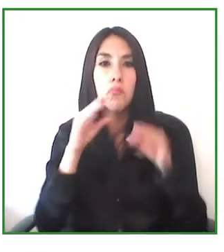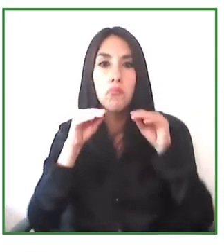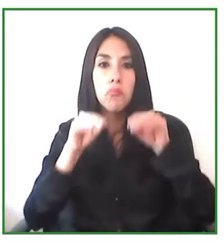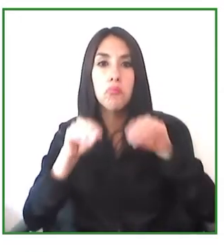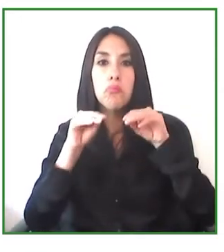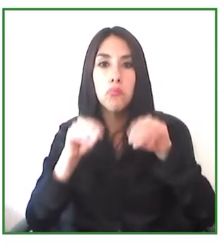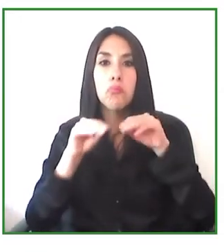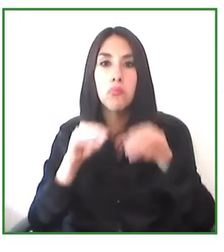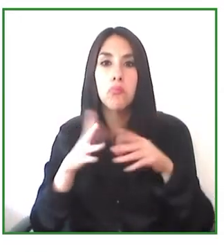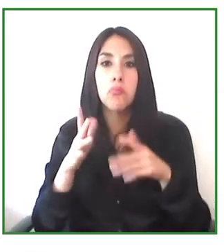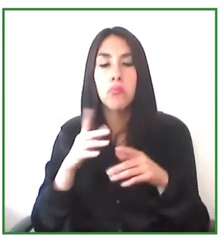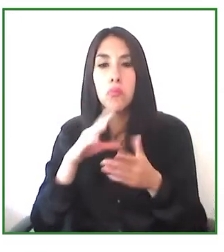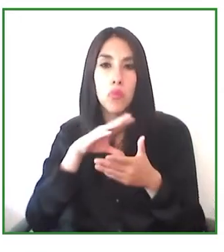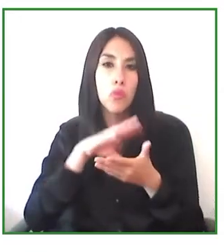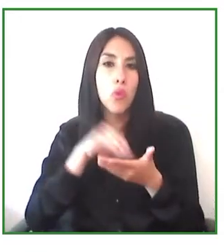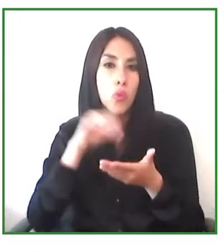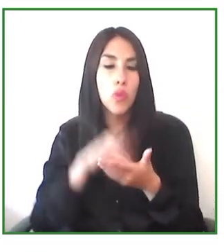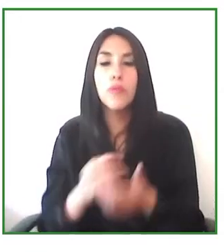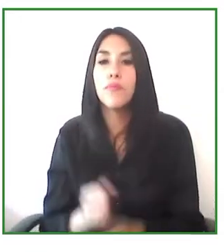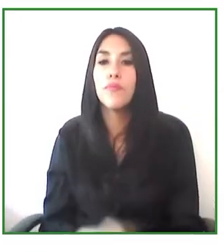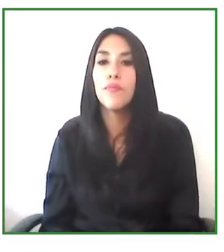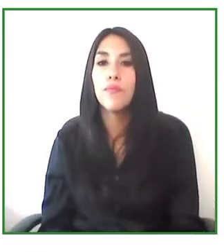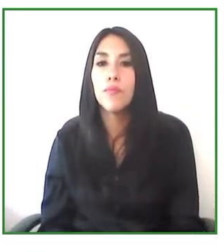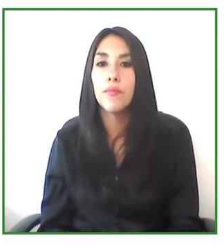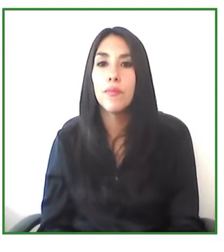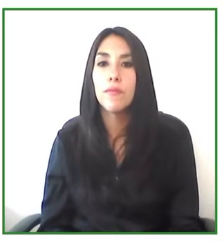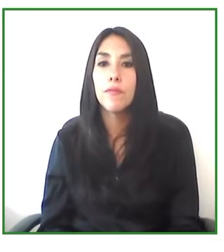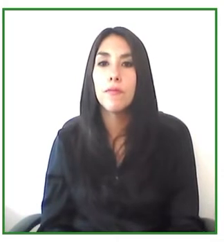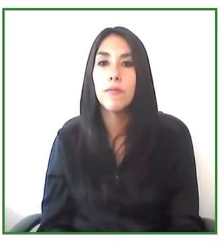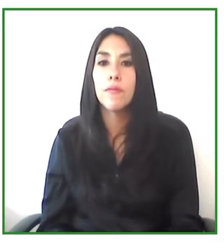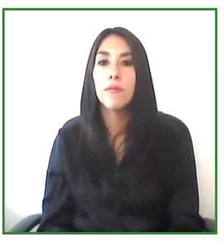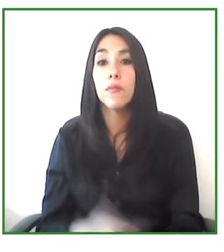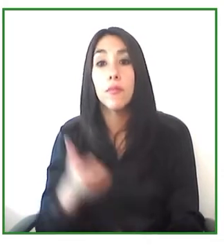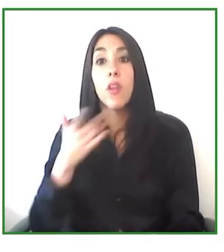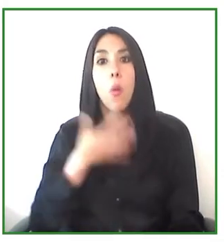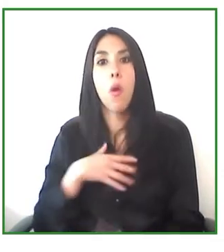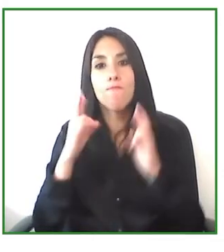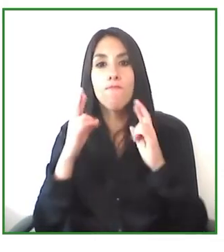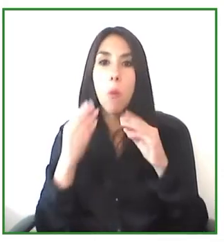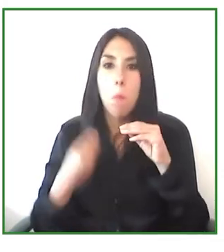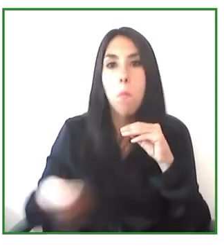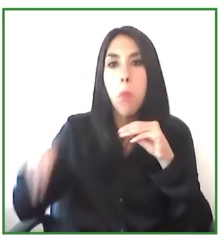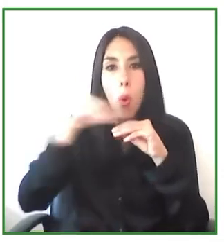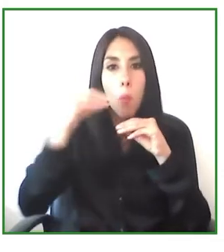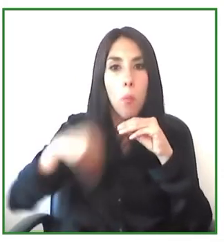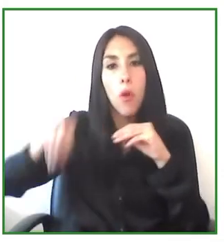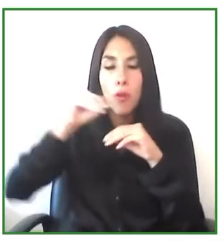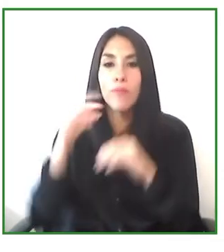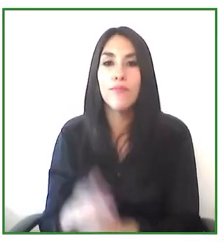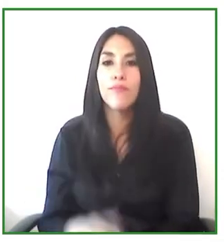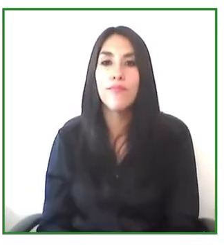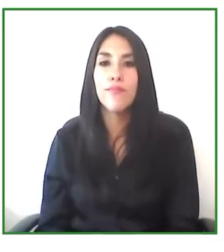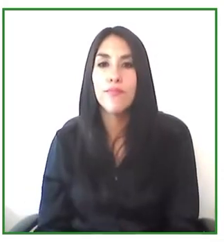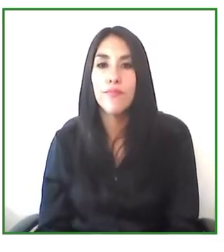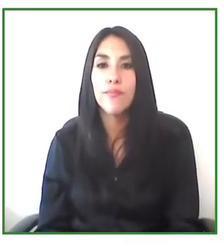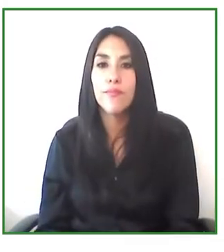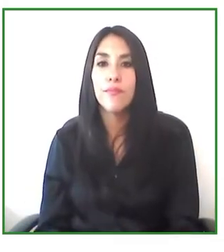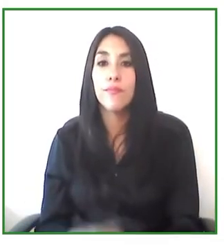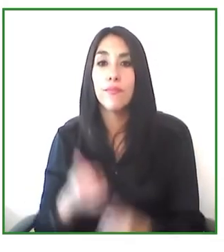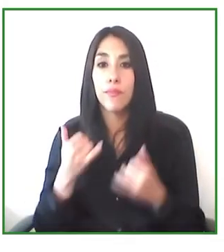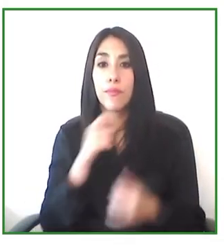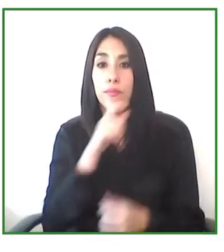Obviamente vamos a ir por más. Pero de estos usuarios, de este universo, el 70% de ellos debe